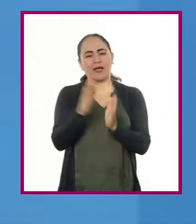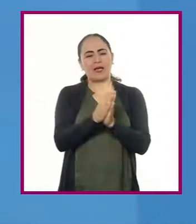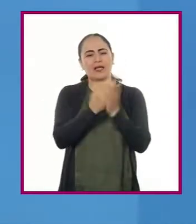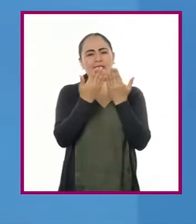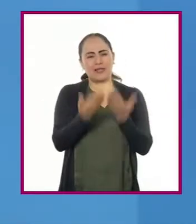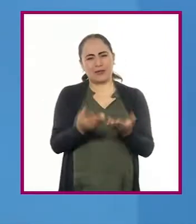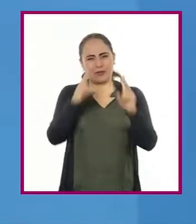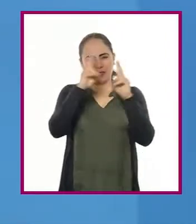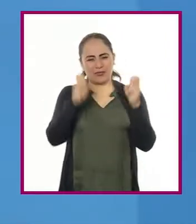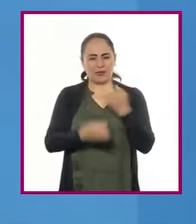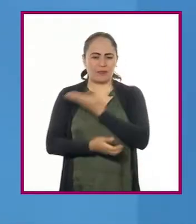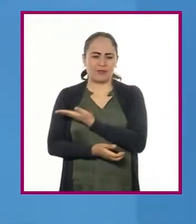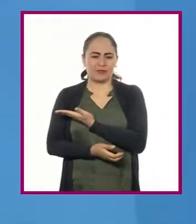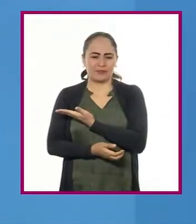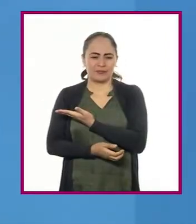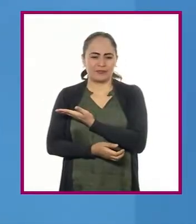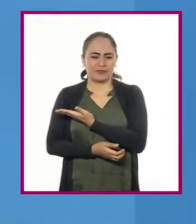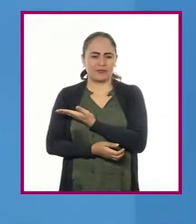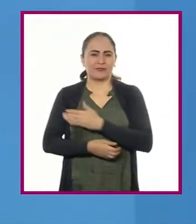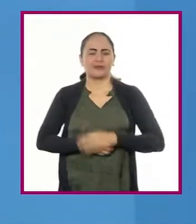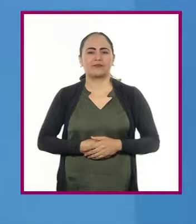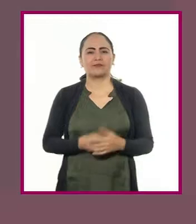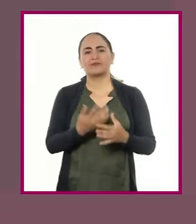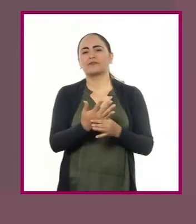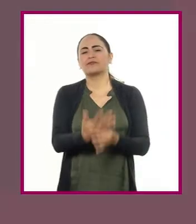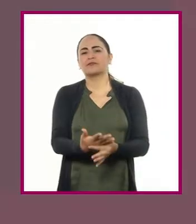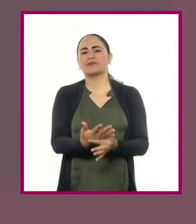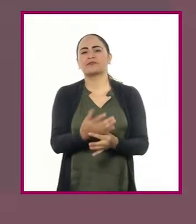Nueva Historia General de México. Dice así: